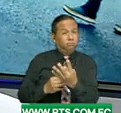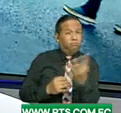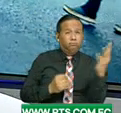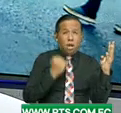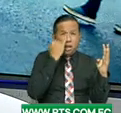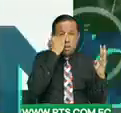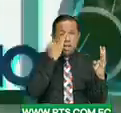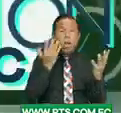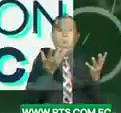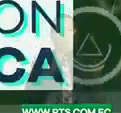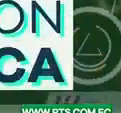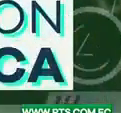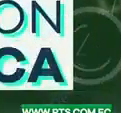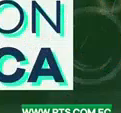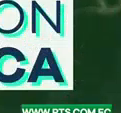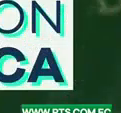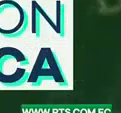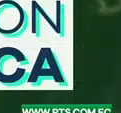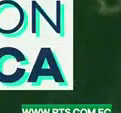Veamos.